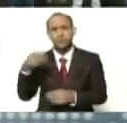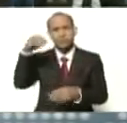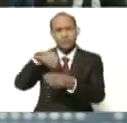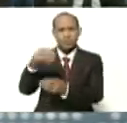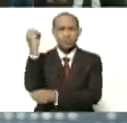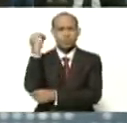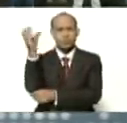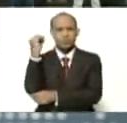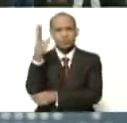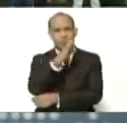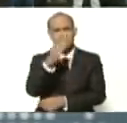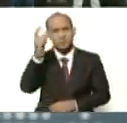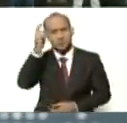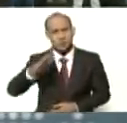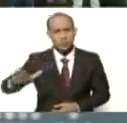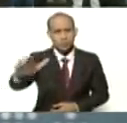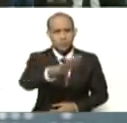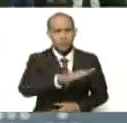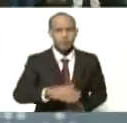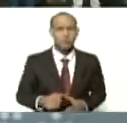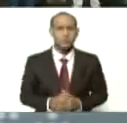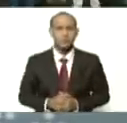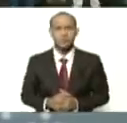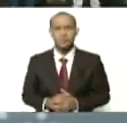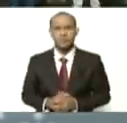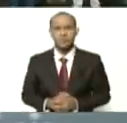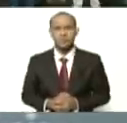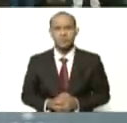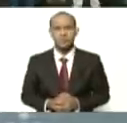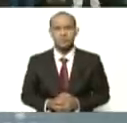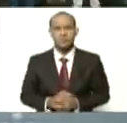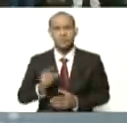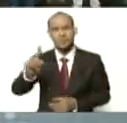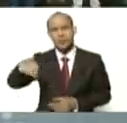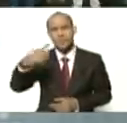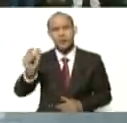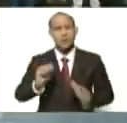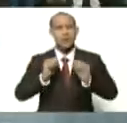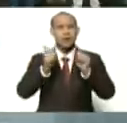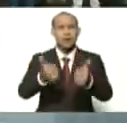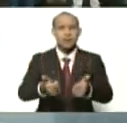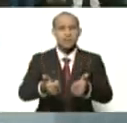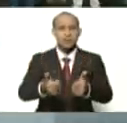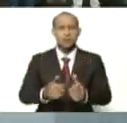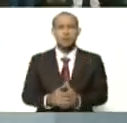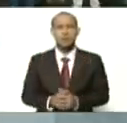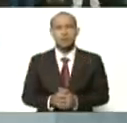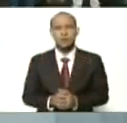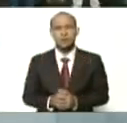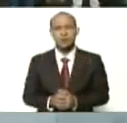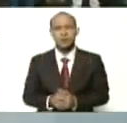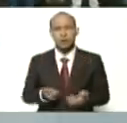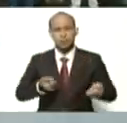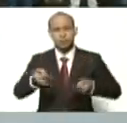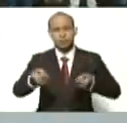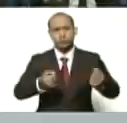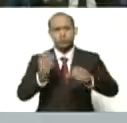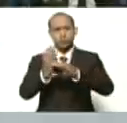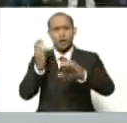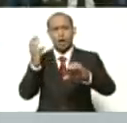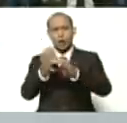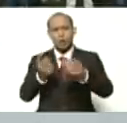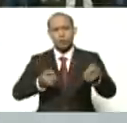bicentenario de los pueblos mañana empezamos precisamente la caravana de las sardinas